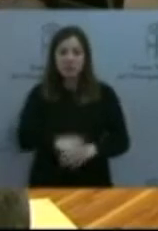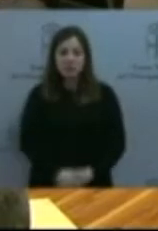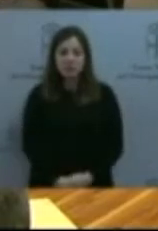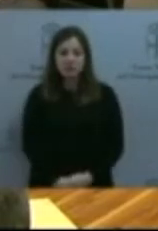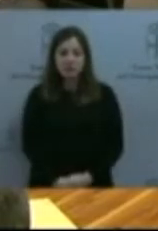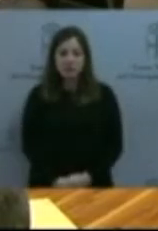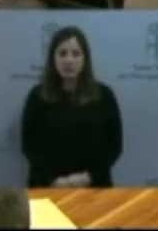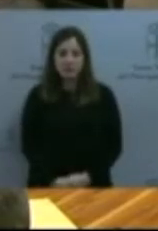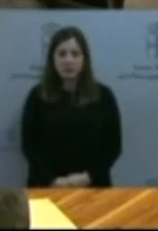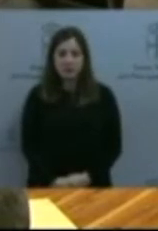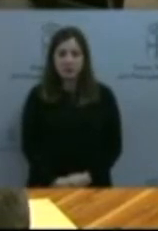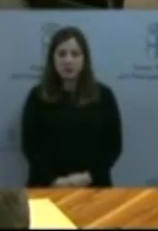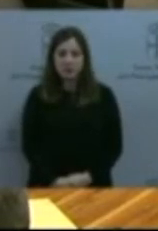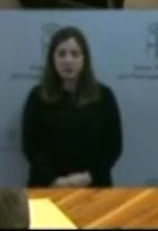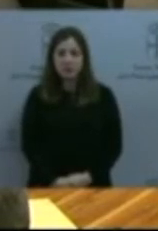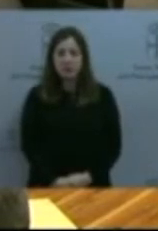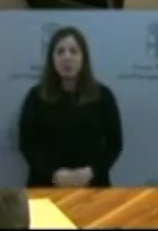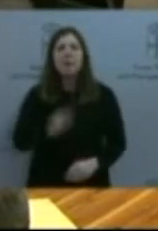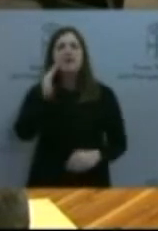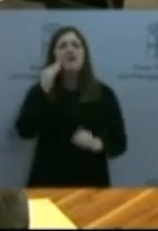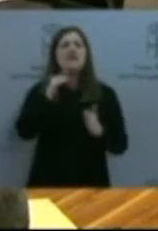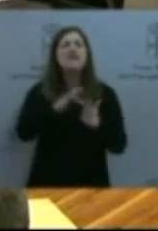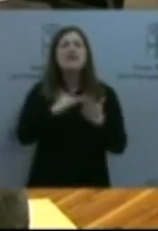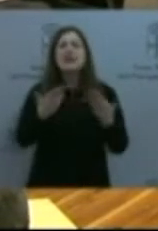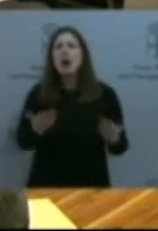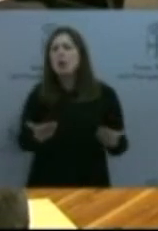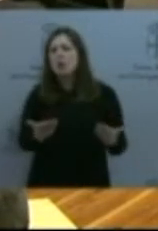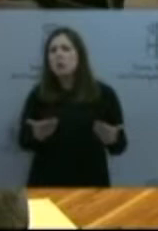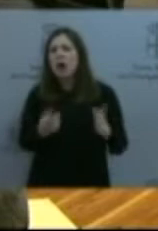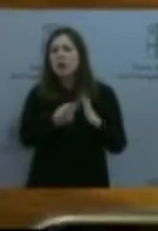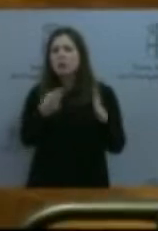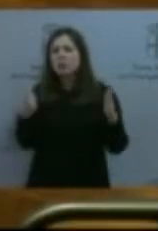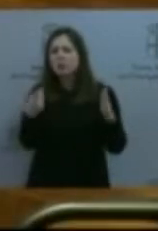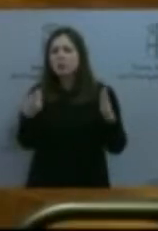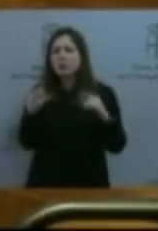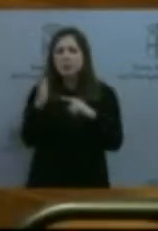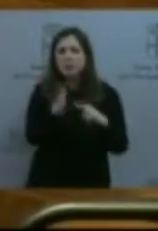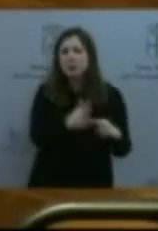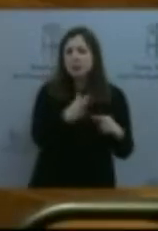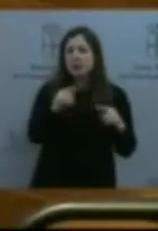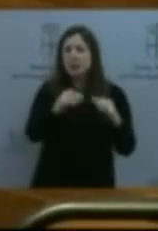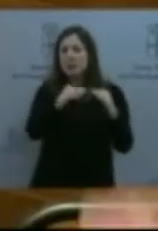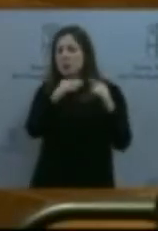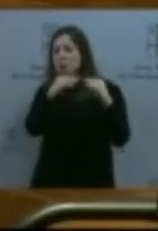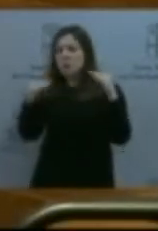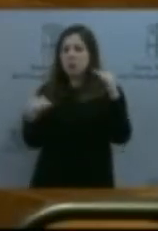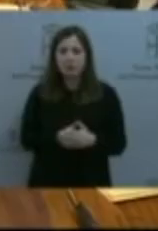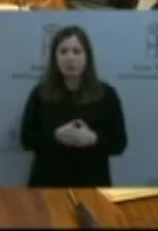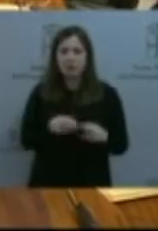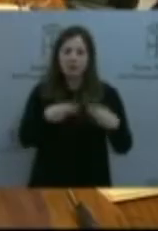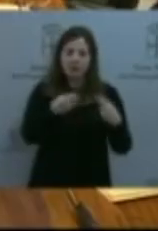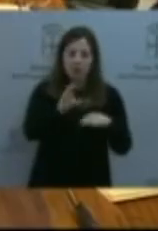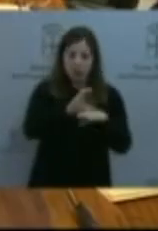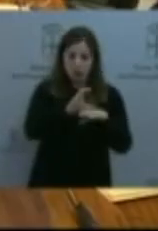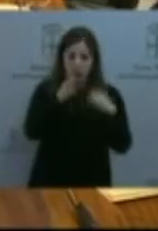¿En qué fecha piensa eliminar la discriminación y brecha salarial que a día de hoy sufren en el SESPA las profesionales sanitarias que deciden ser madres? Buenos